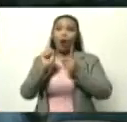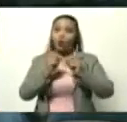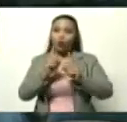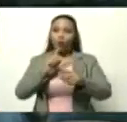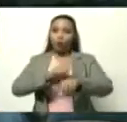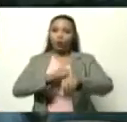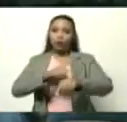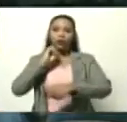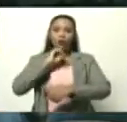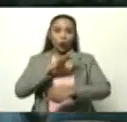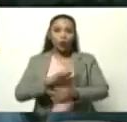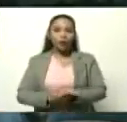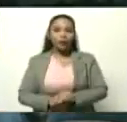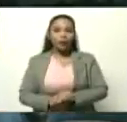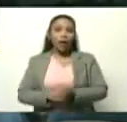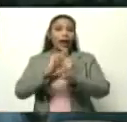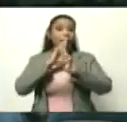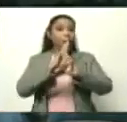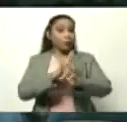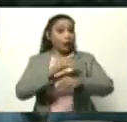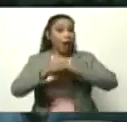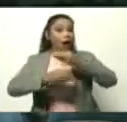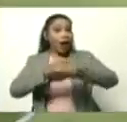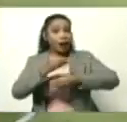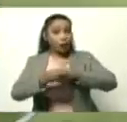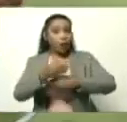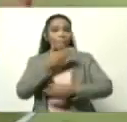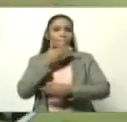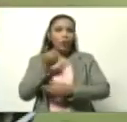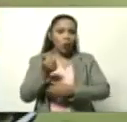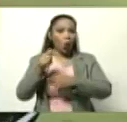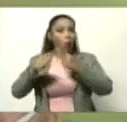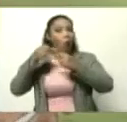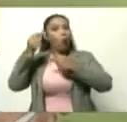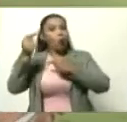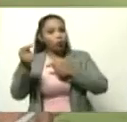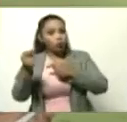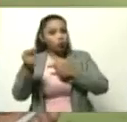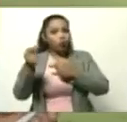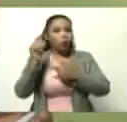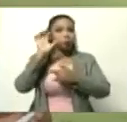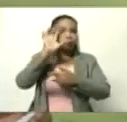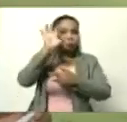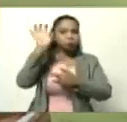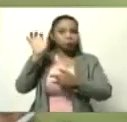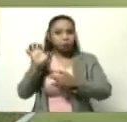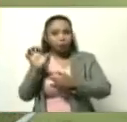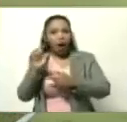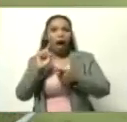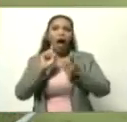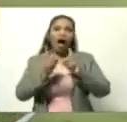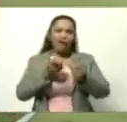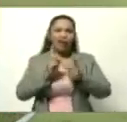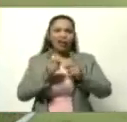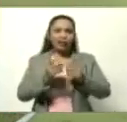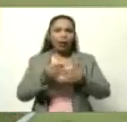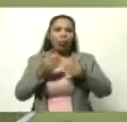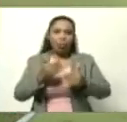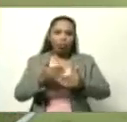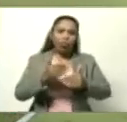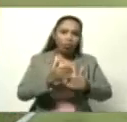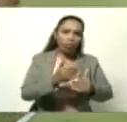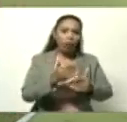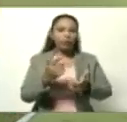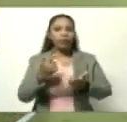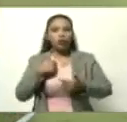de la historia los resultados han sido mejores en otros oídos se han producido retrocesos el tema que voy a tratar es